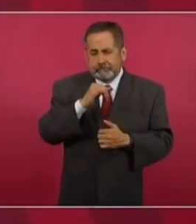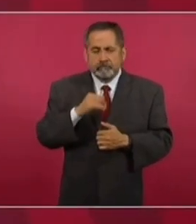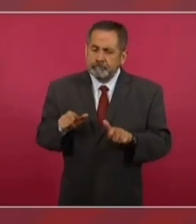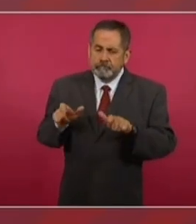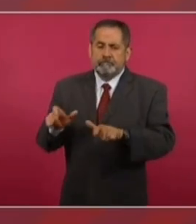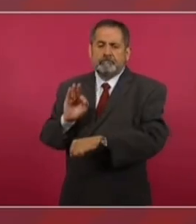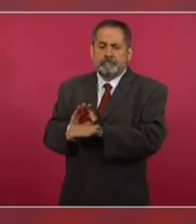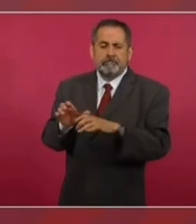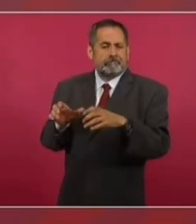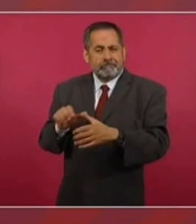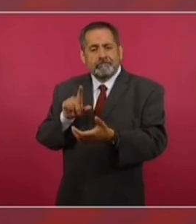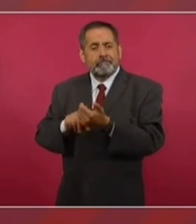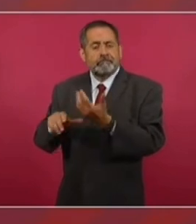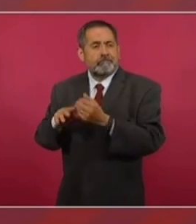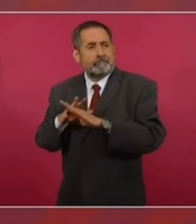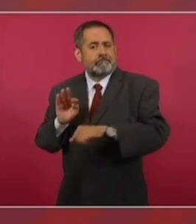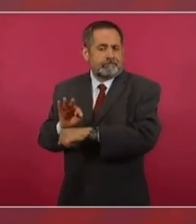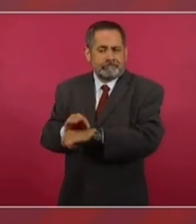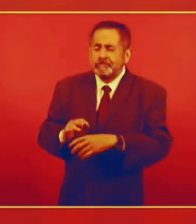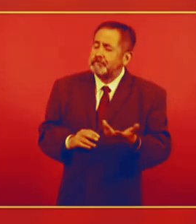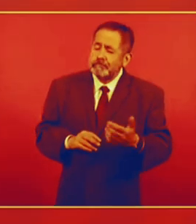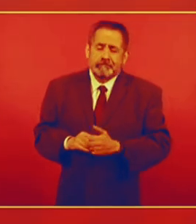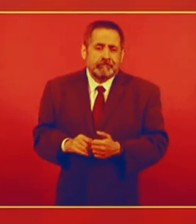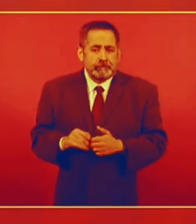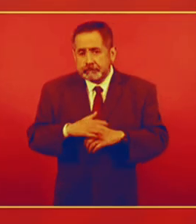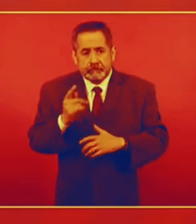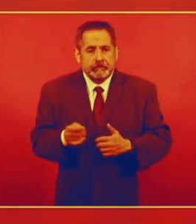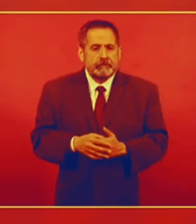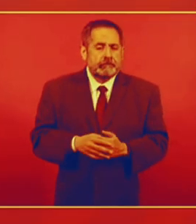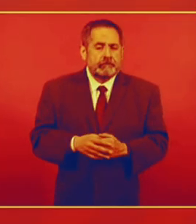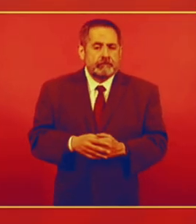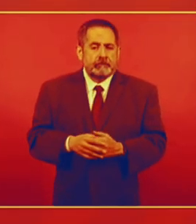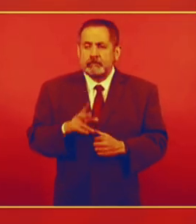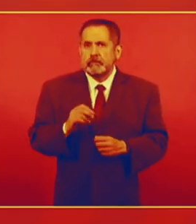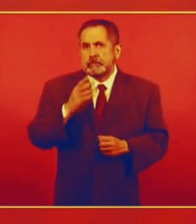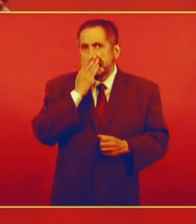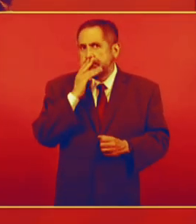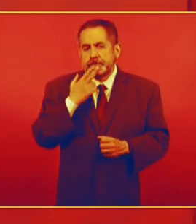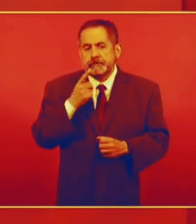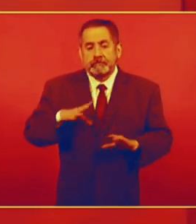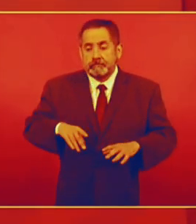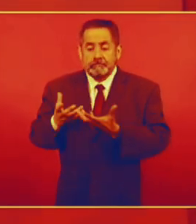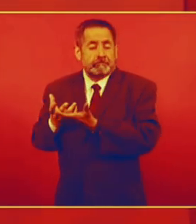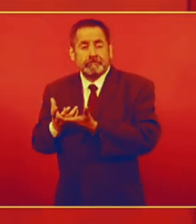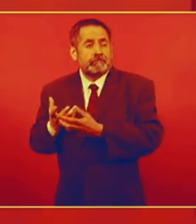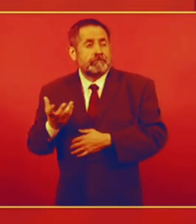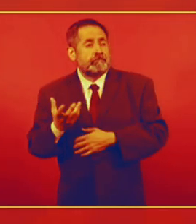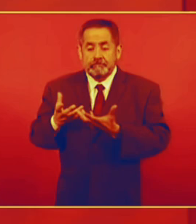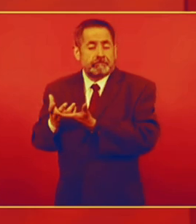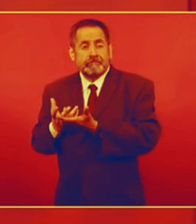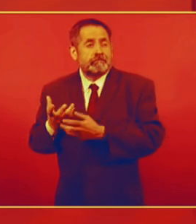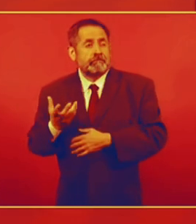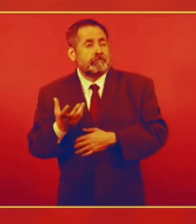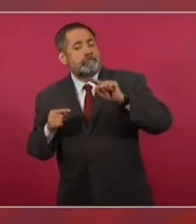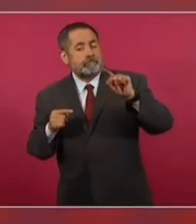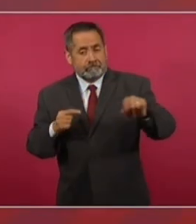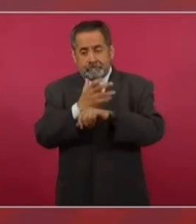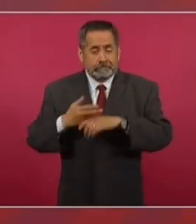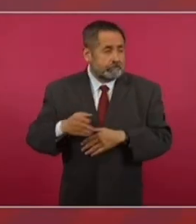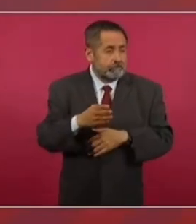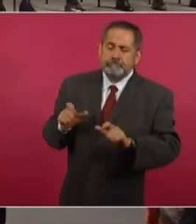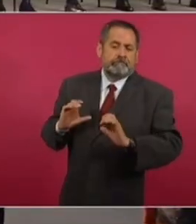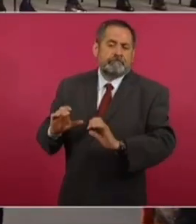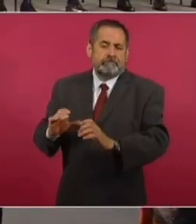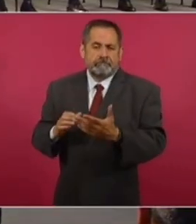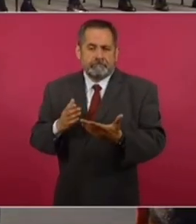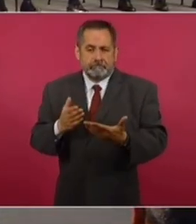para proteger a los migrantes, porque no conviene la travesía por el país. Es muy riesgosa, es muy riesgosa. Y tenemos que